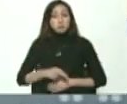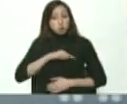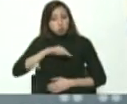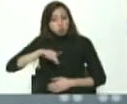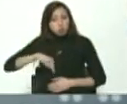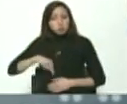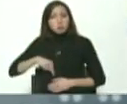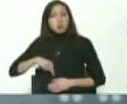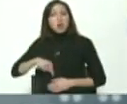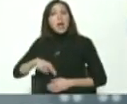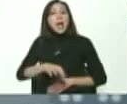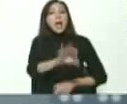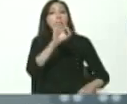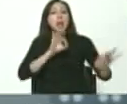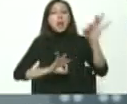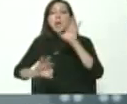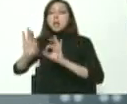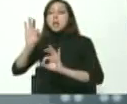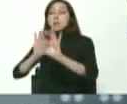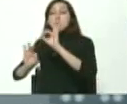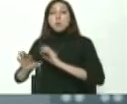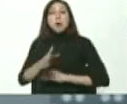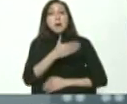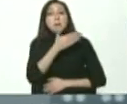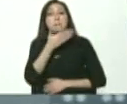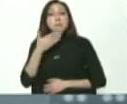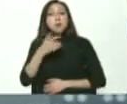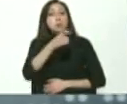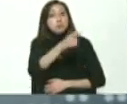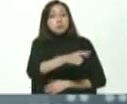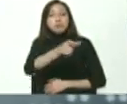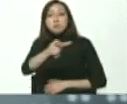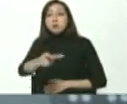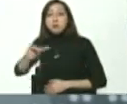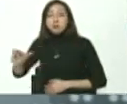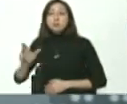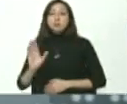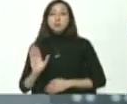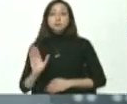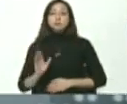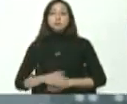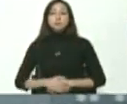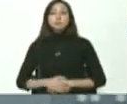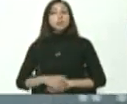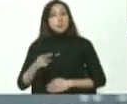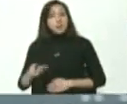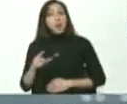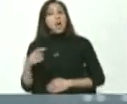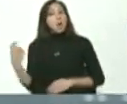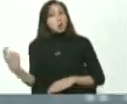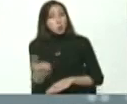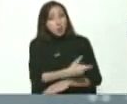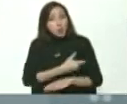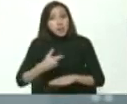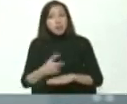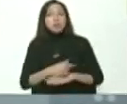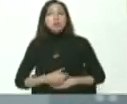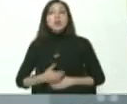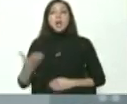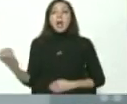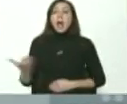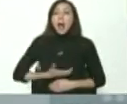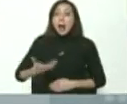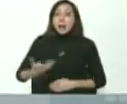elegiremos a los mejores y a las mejores para gobernaciones,